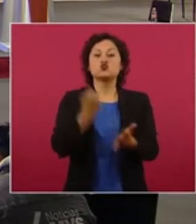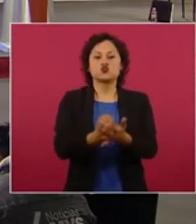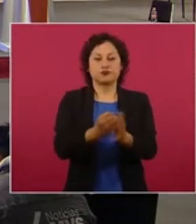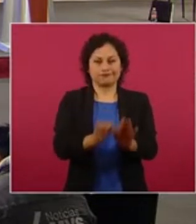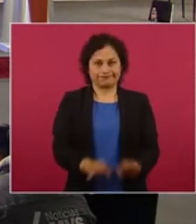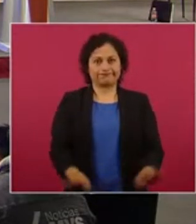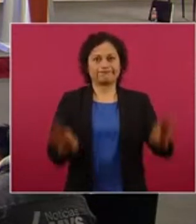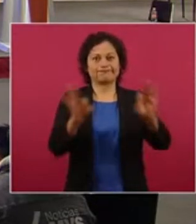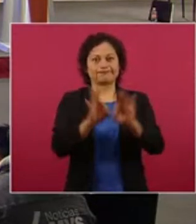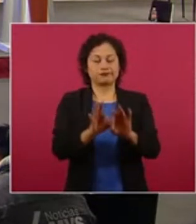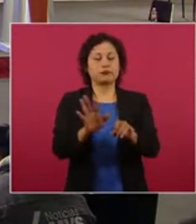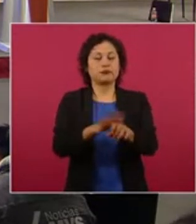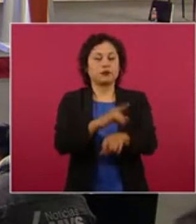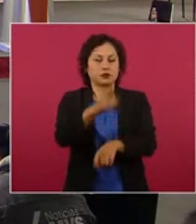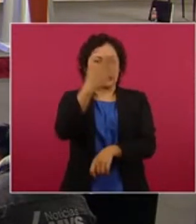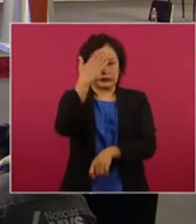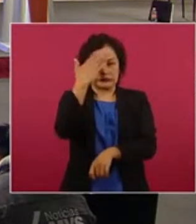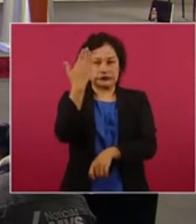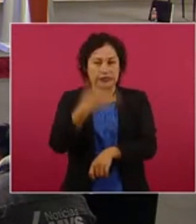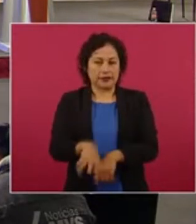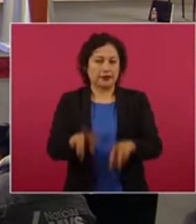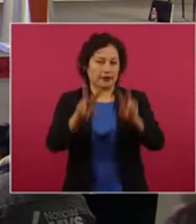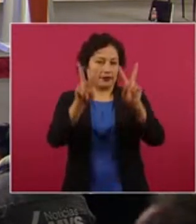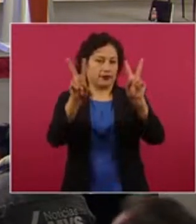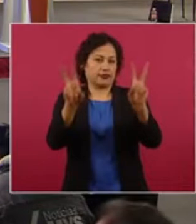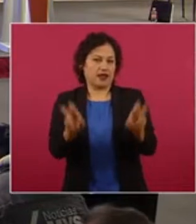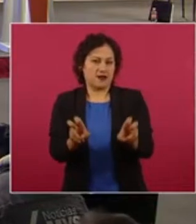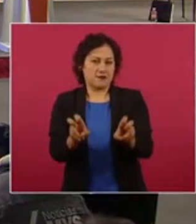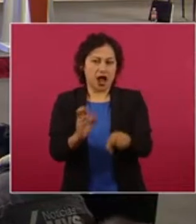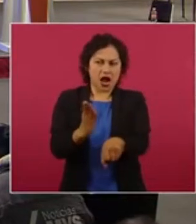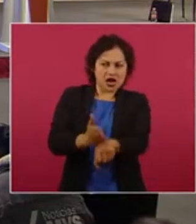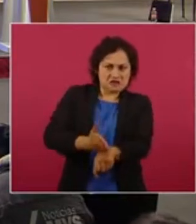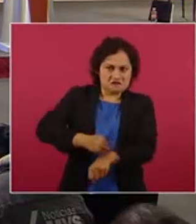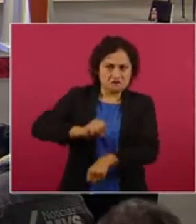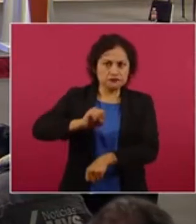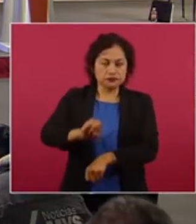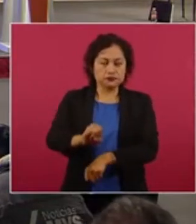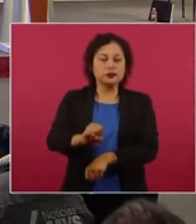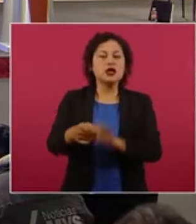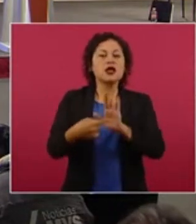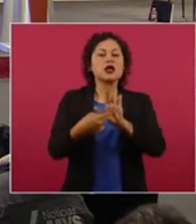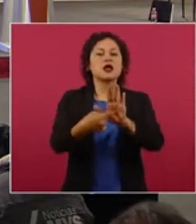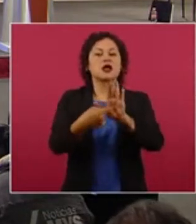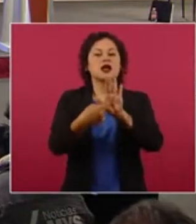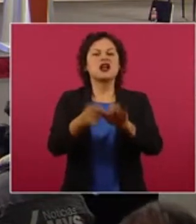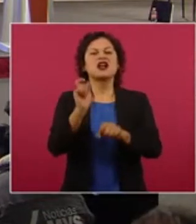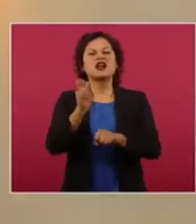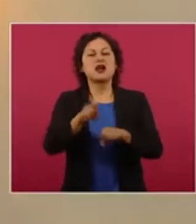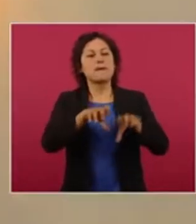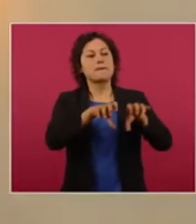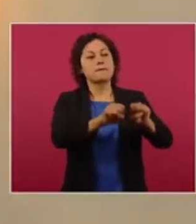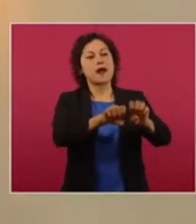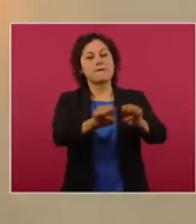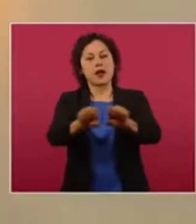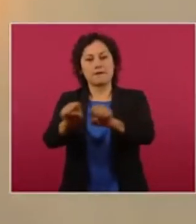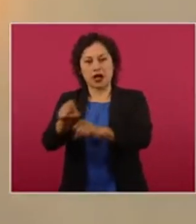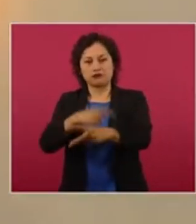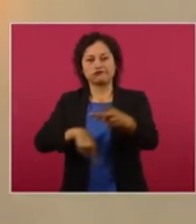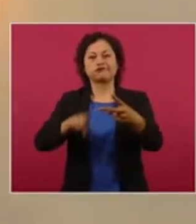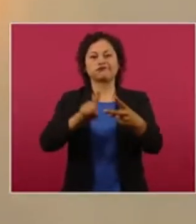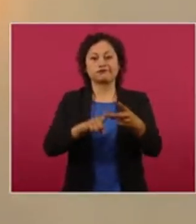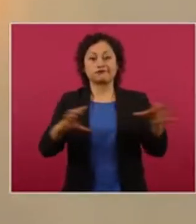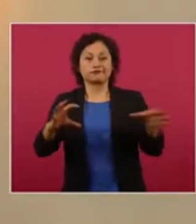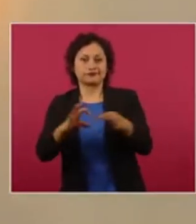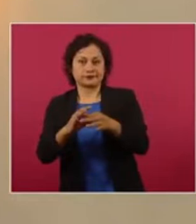sección de cero impunidad no solamente se da cuenta de las detenciones, de las vinculaciones a proceso, sino